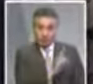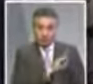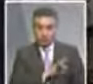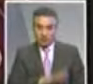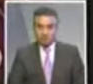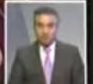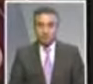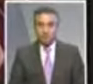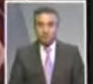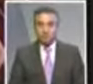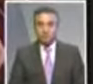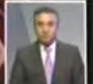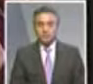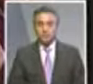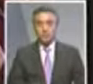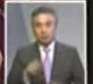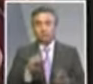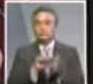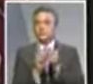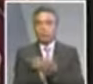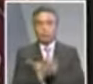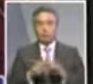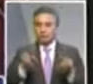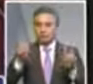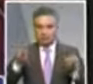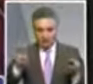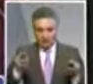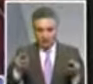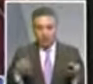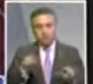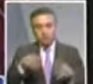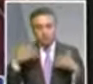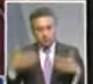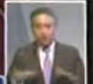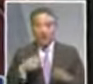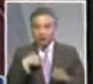Cambiamos de tema, ya les adelantábamos una parte ayer, ahora les